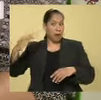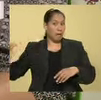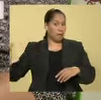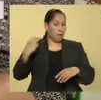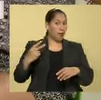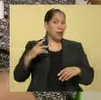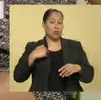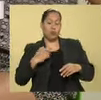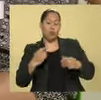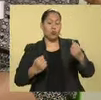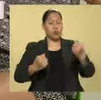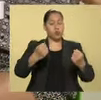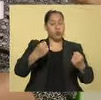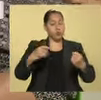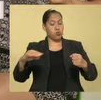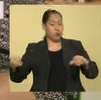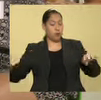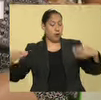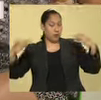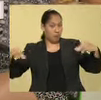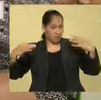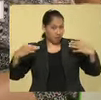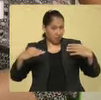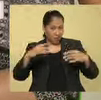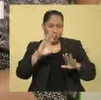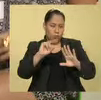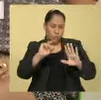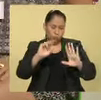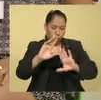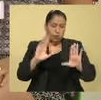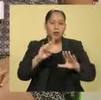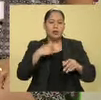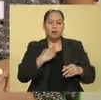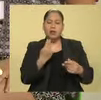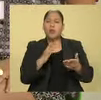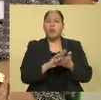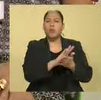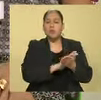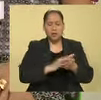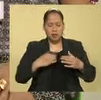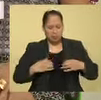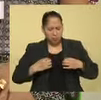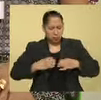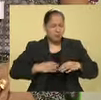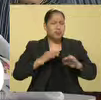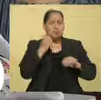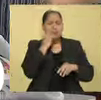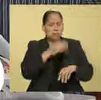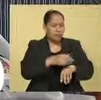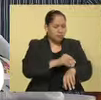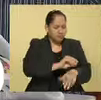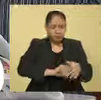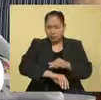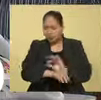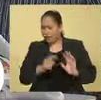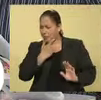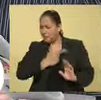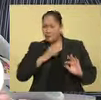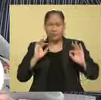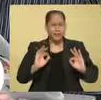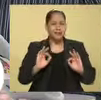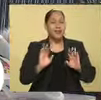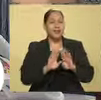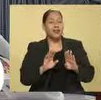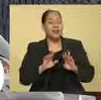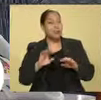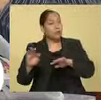en el coche. Exacto. De adentro para afuera. El novio. Y te puedes poner lo que quieras, ¿eh? Lo que sea, aunque tú cuentes con que no va a haber